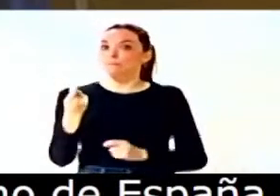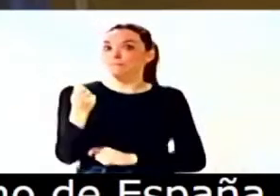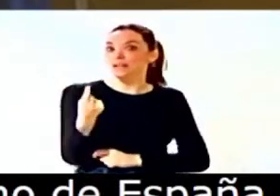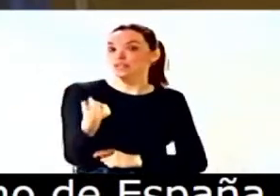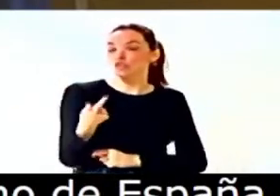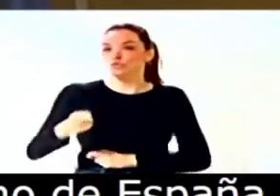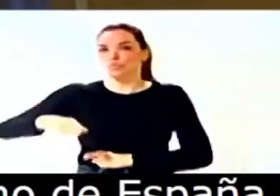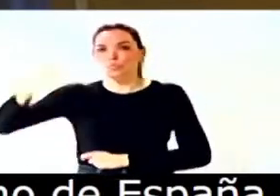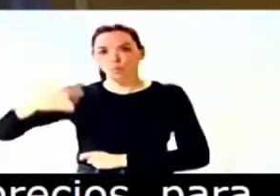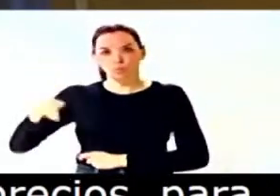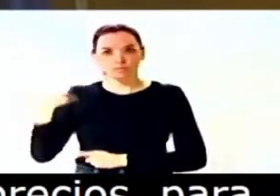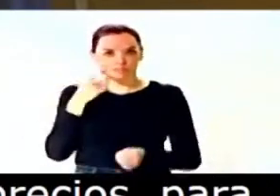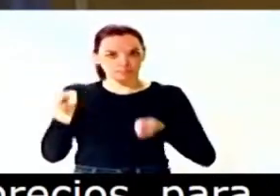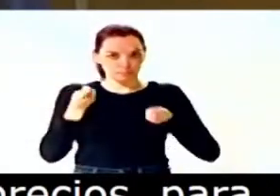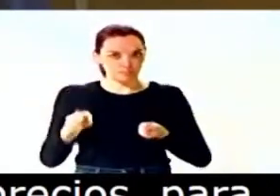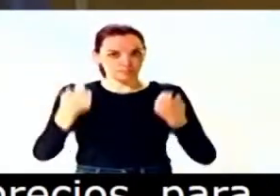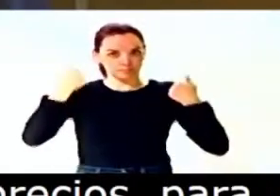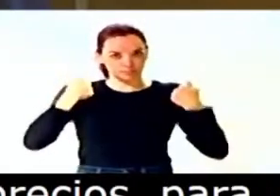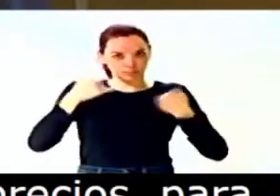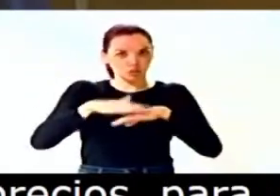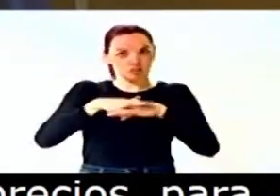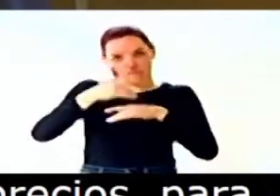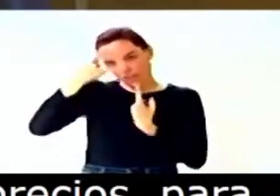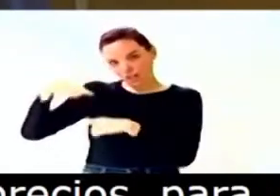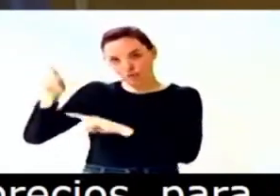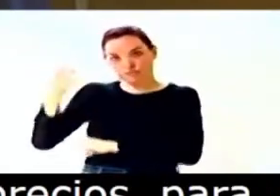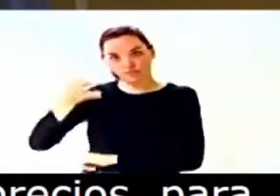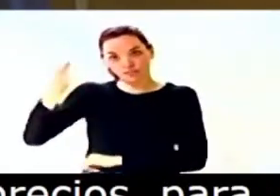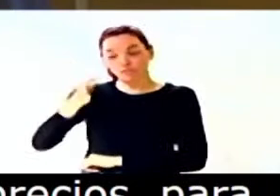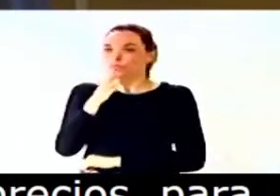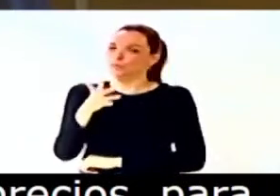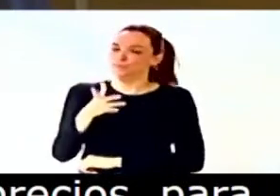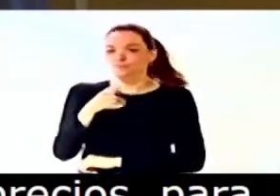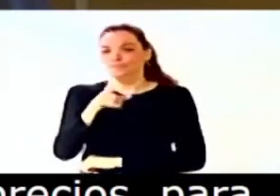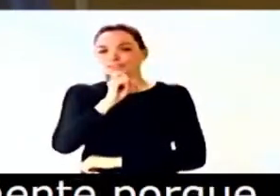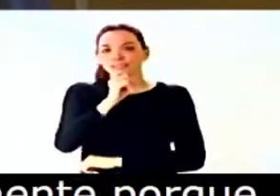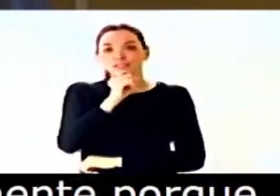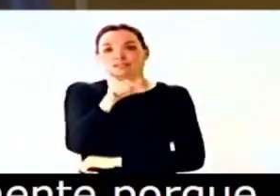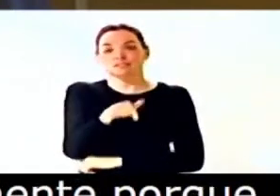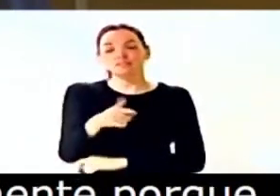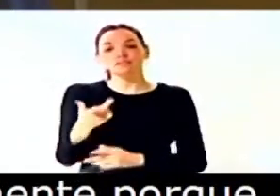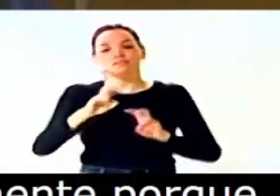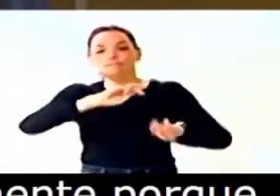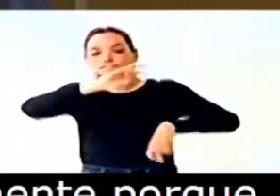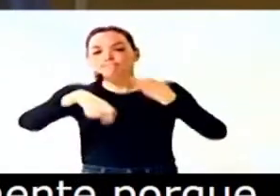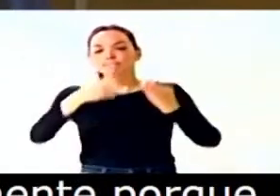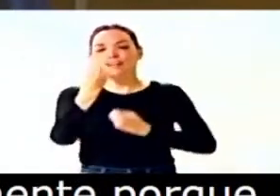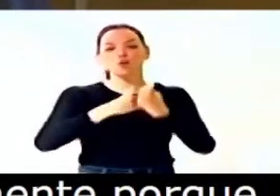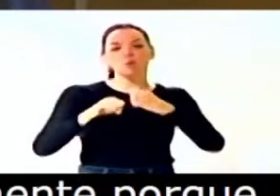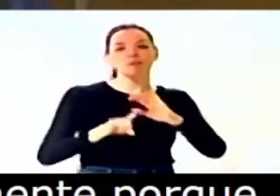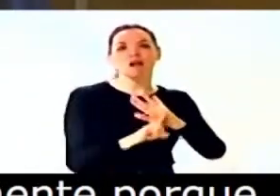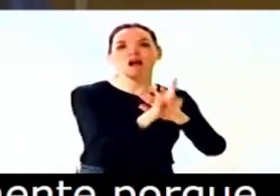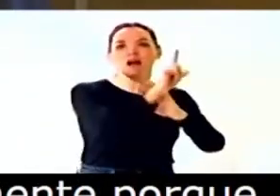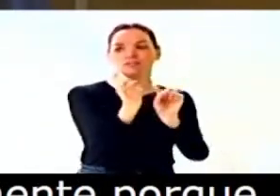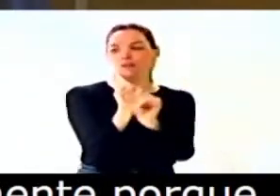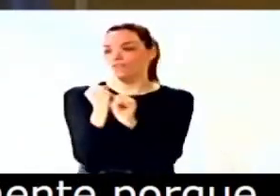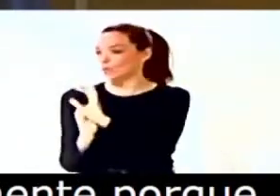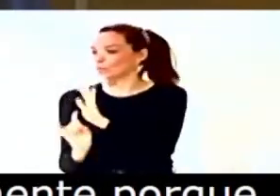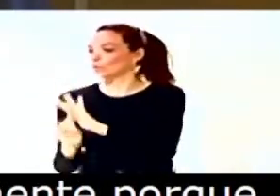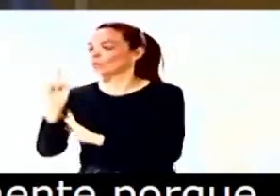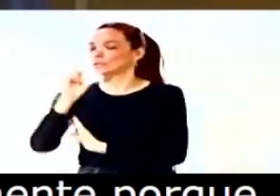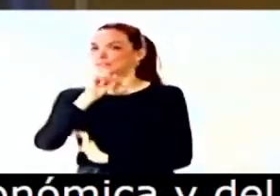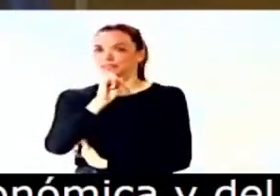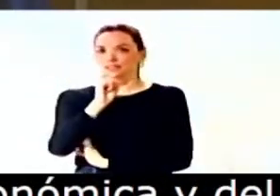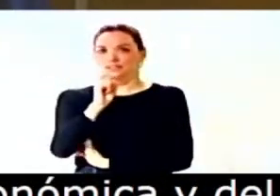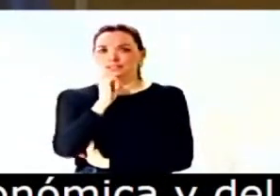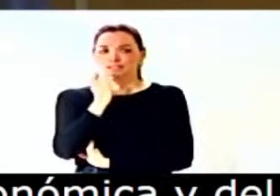inflación. Fundamentalmente porque es muy difícil que haya una recuperación económica y del empleo